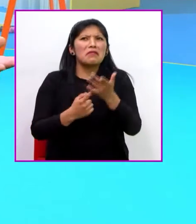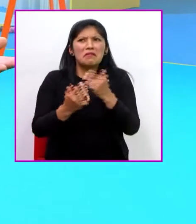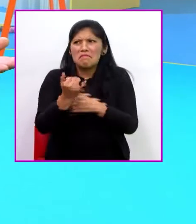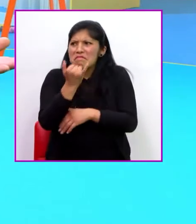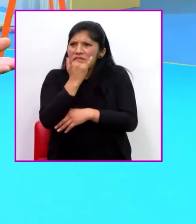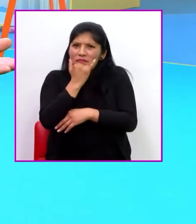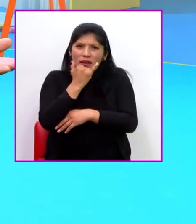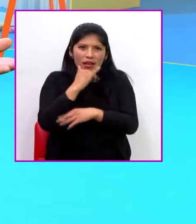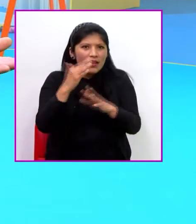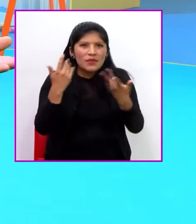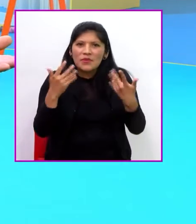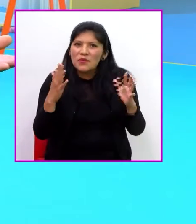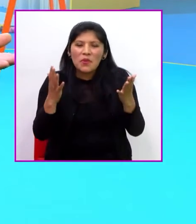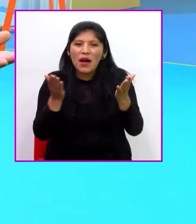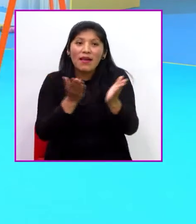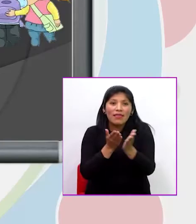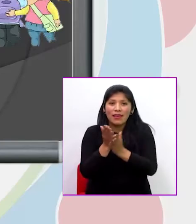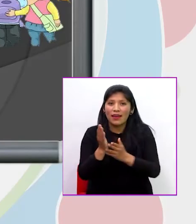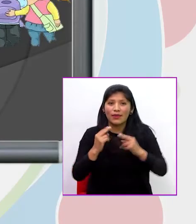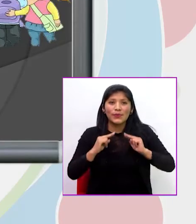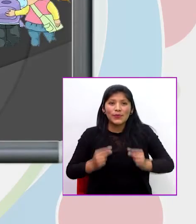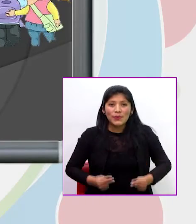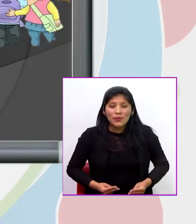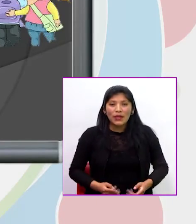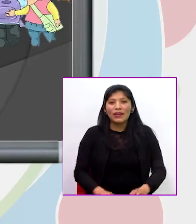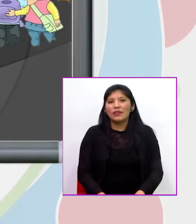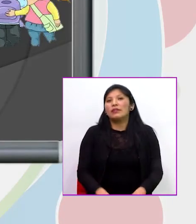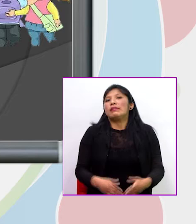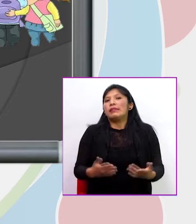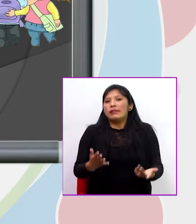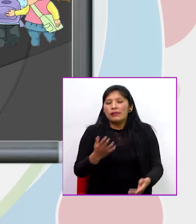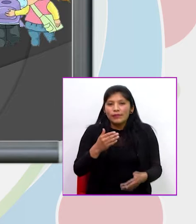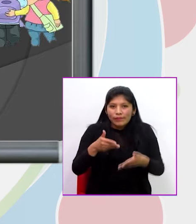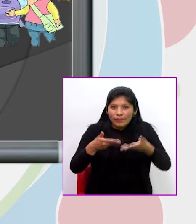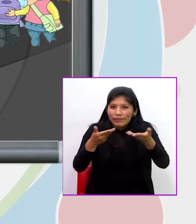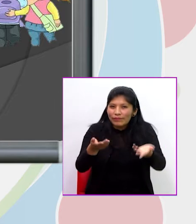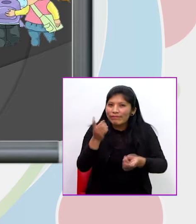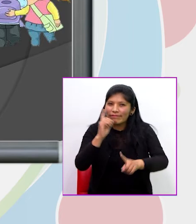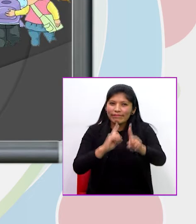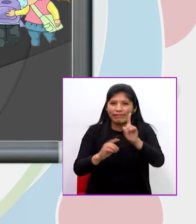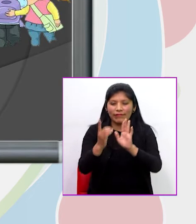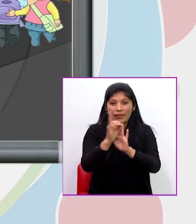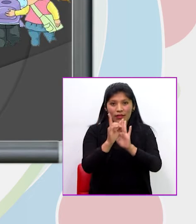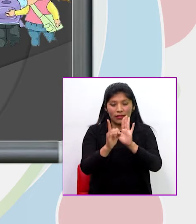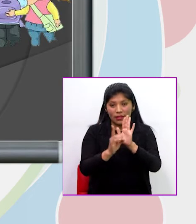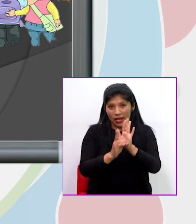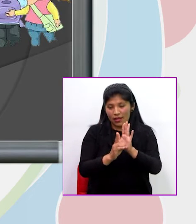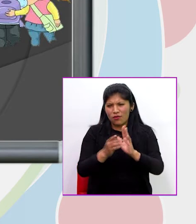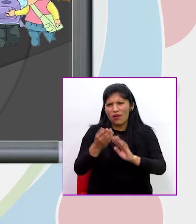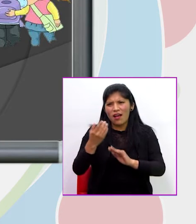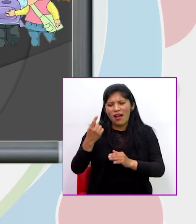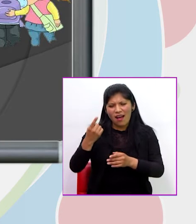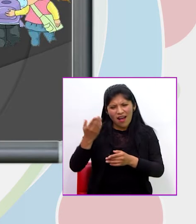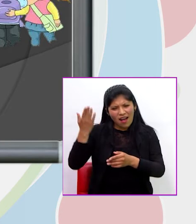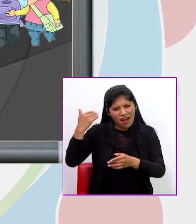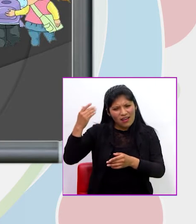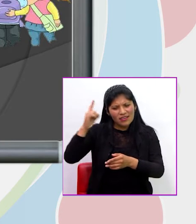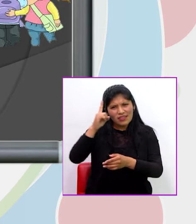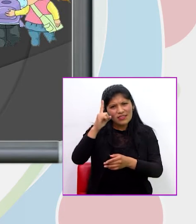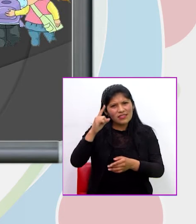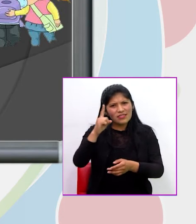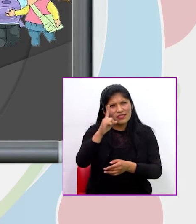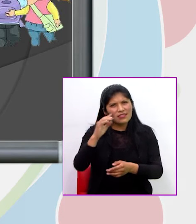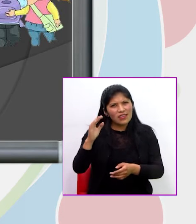si no existirían derechos humanos? Te doy algunos datos. El mundo hace 120 años fue